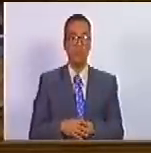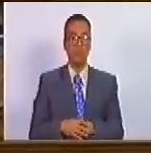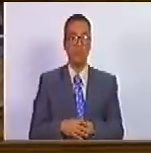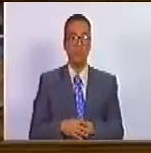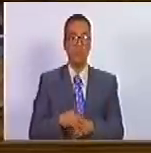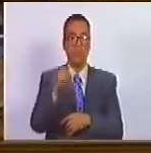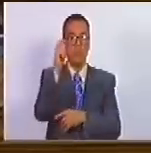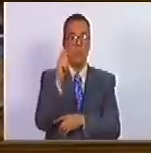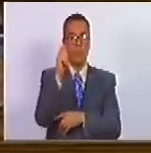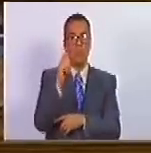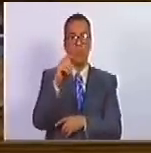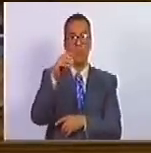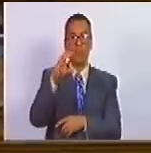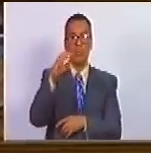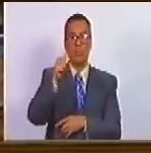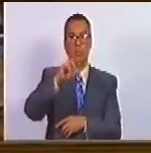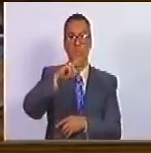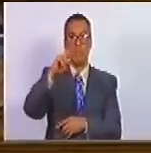diputado Carrondero.